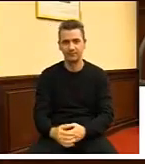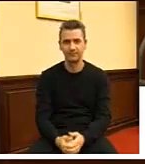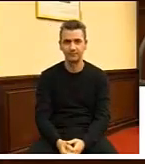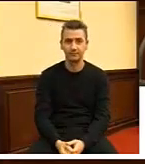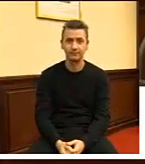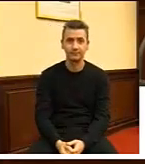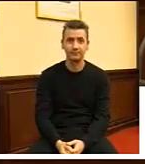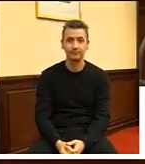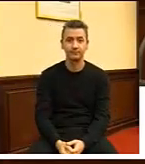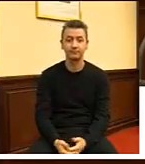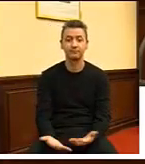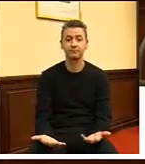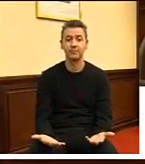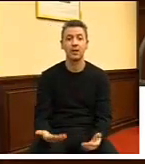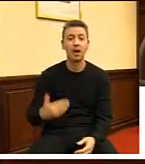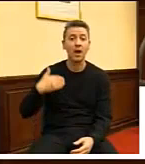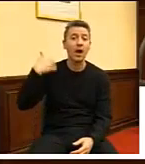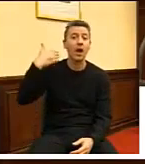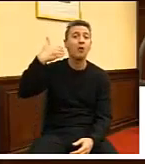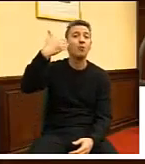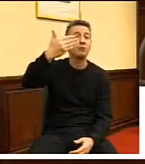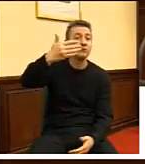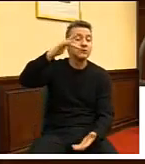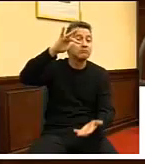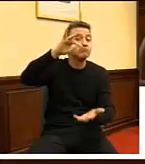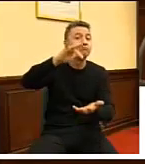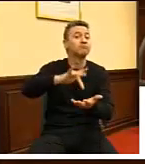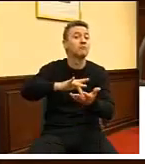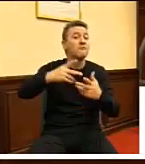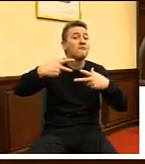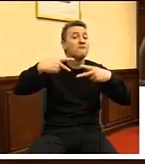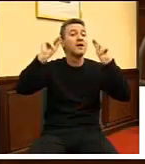pero que algún día tendrá su fin. Nada más. Muchísimas gracias.